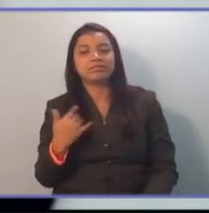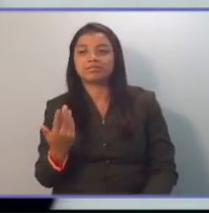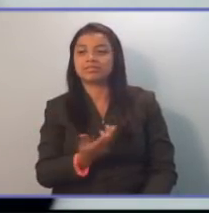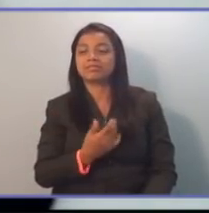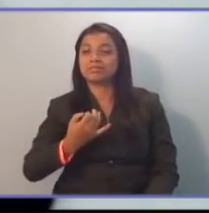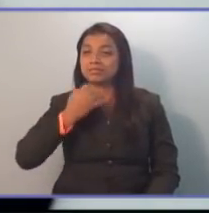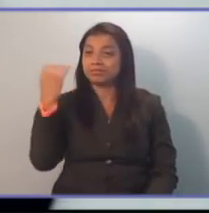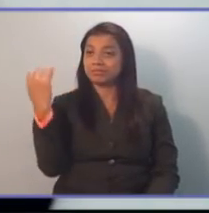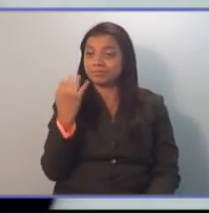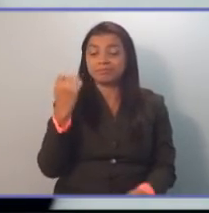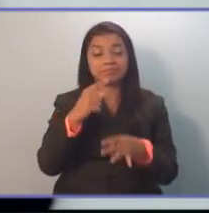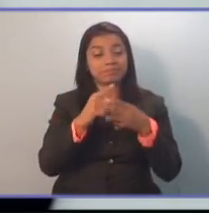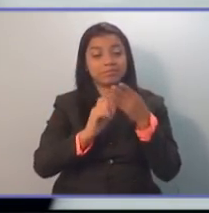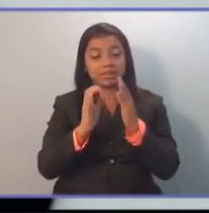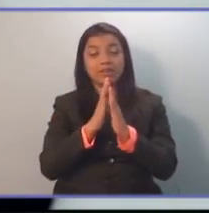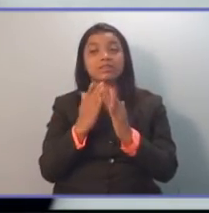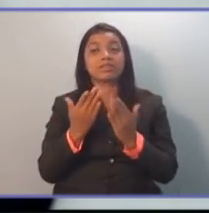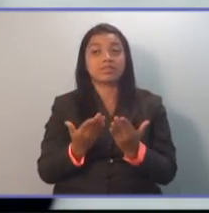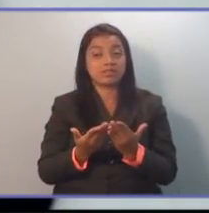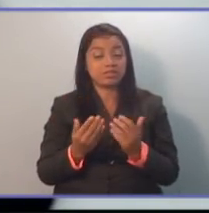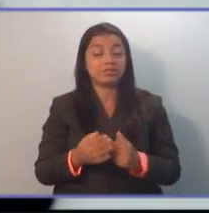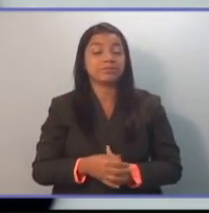nuestra Constitución.